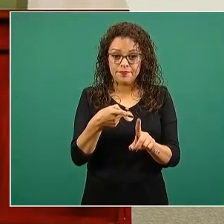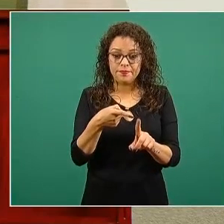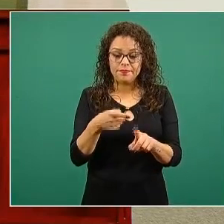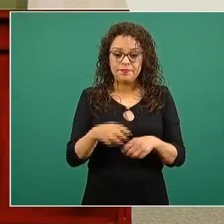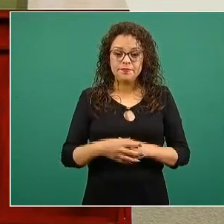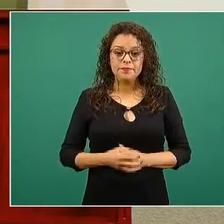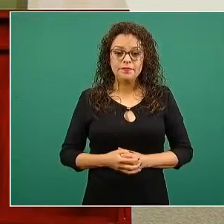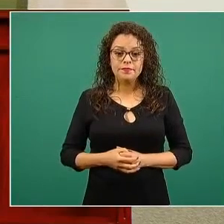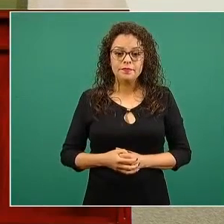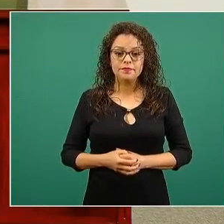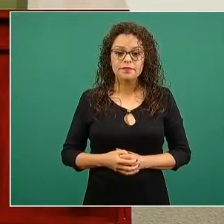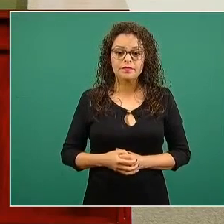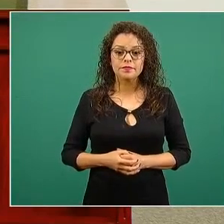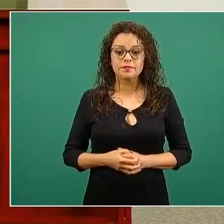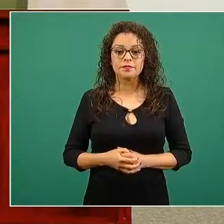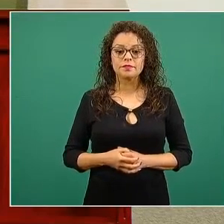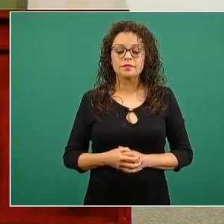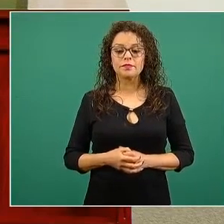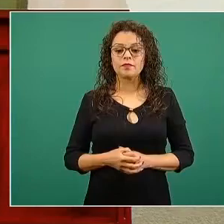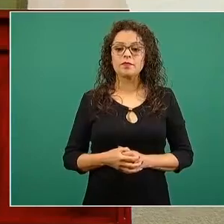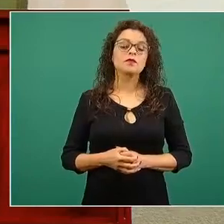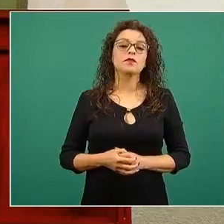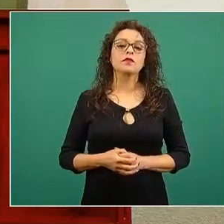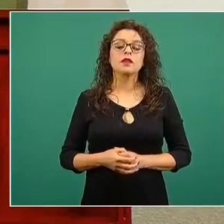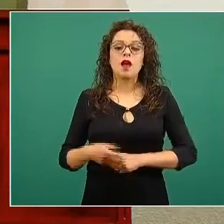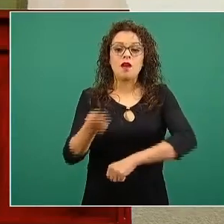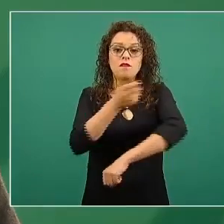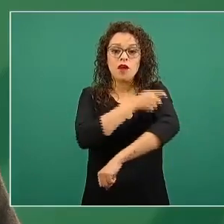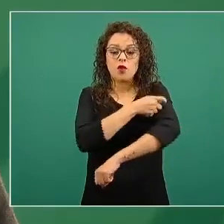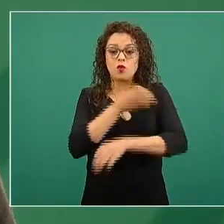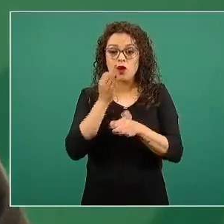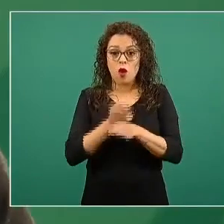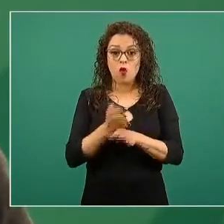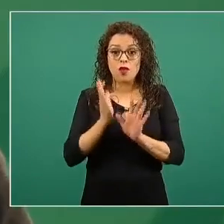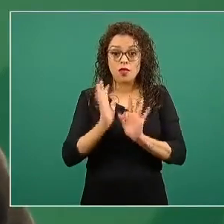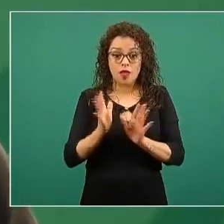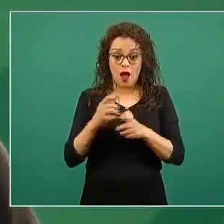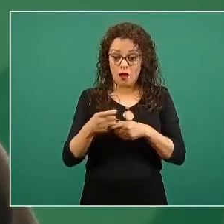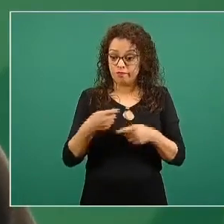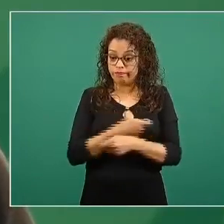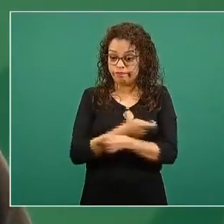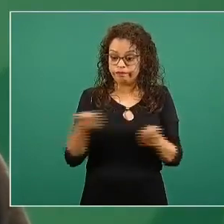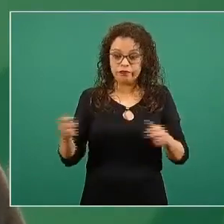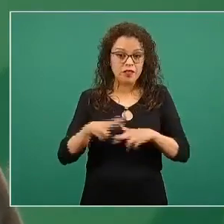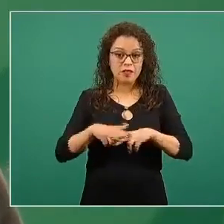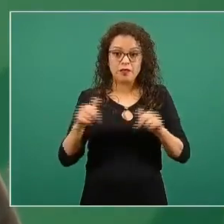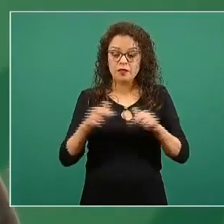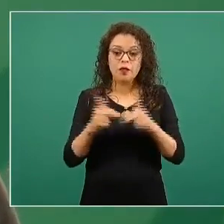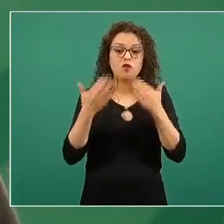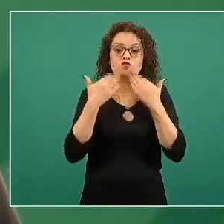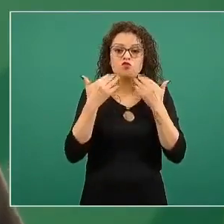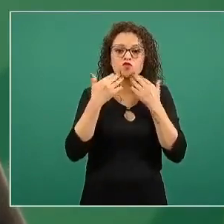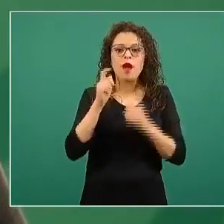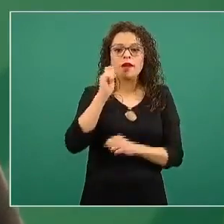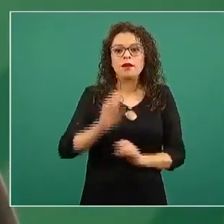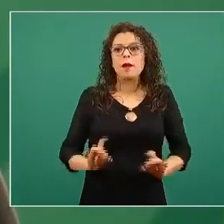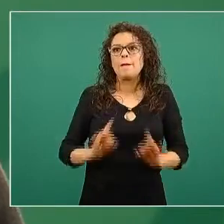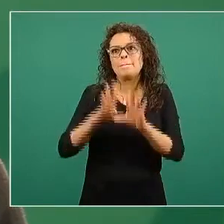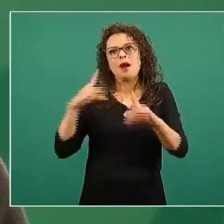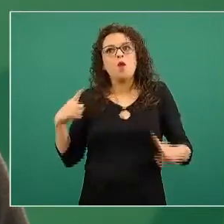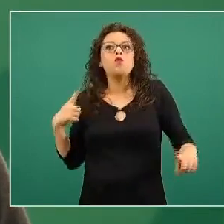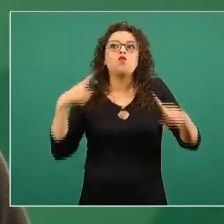ninguna de las vacunas que hasta el momento se están colocando tienen, digamos, de entrada una contraindicación si